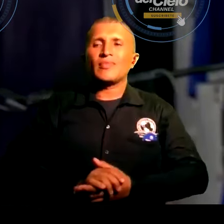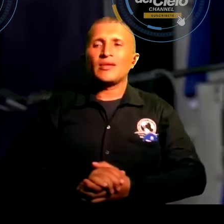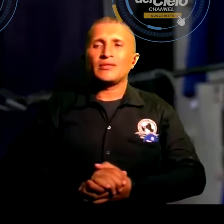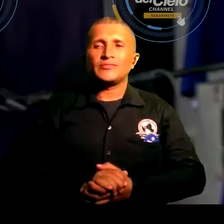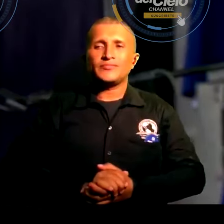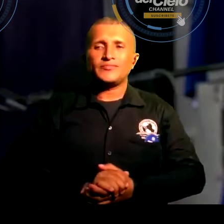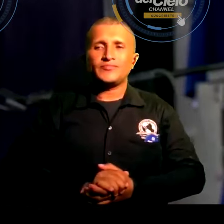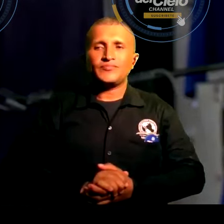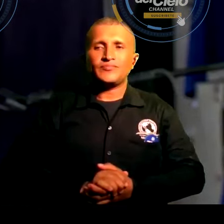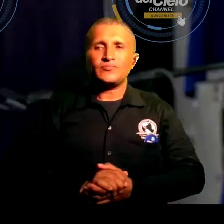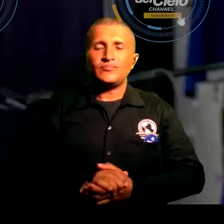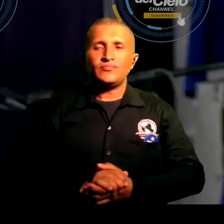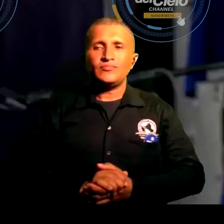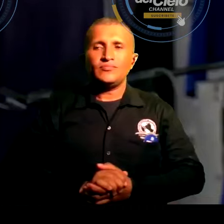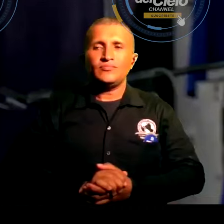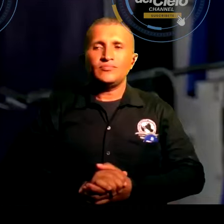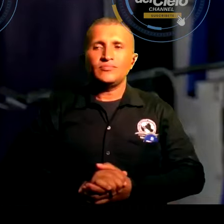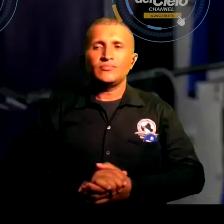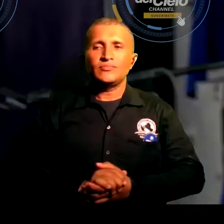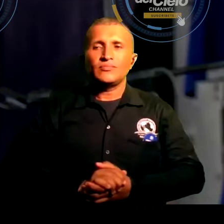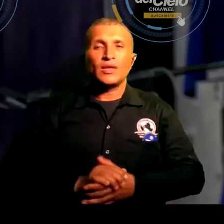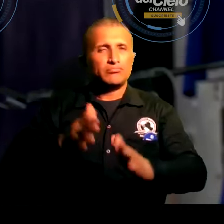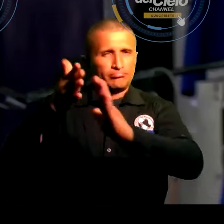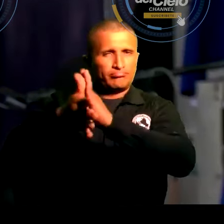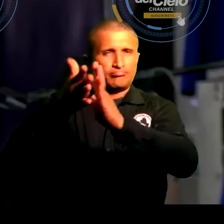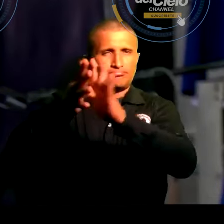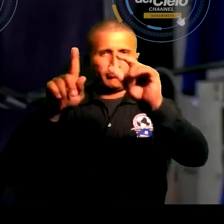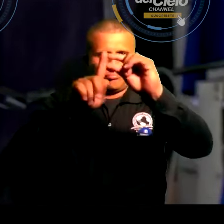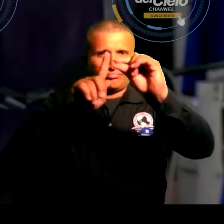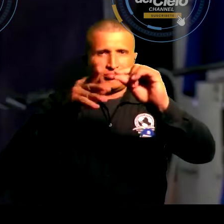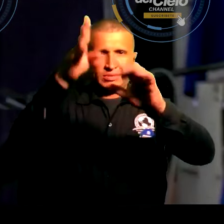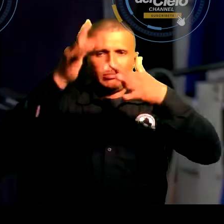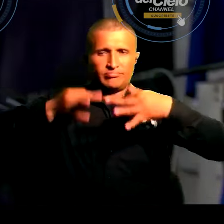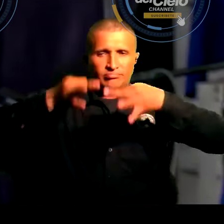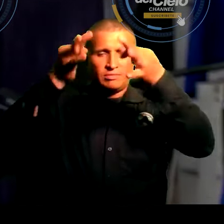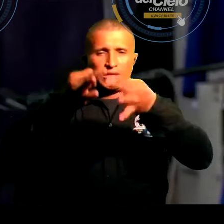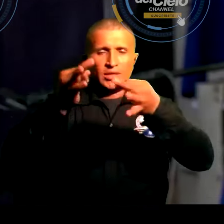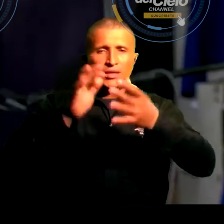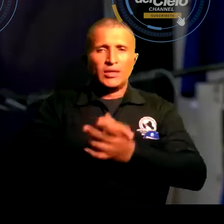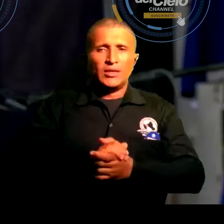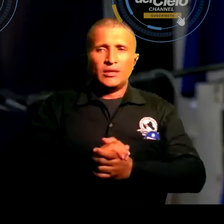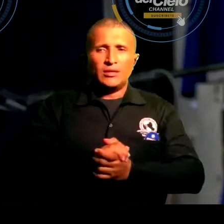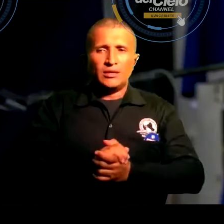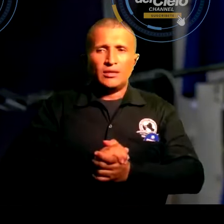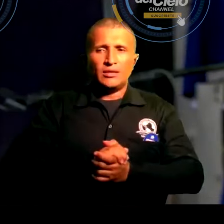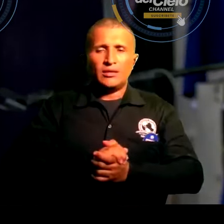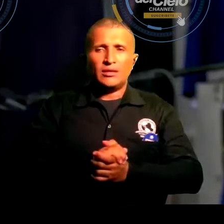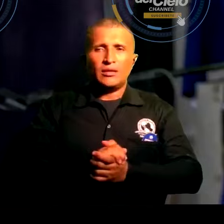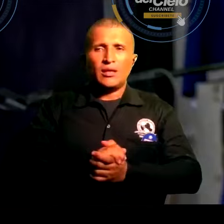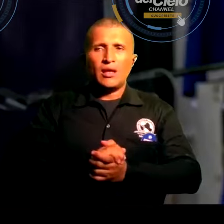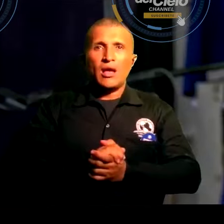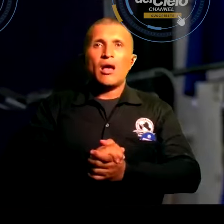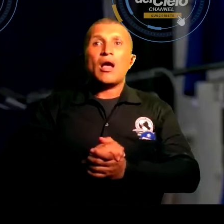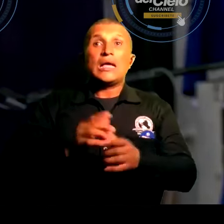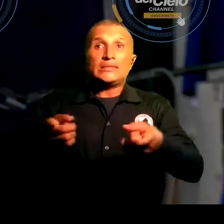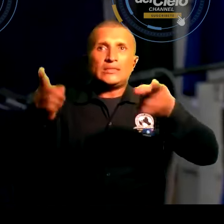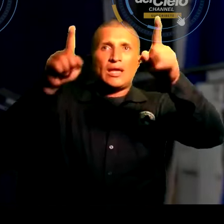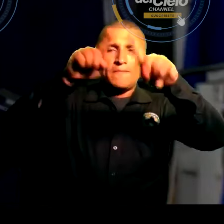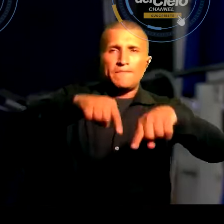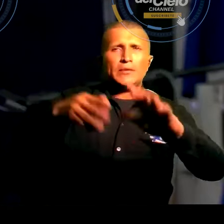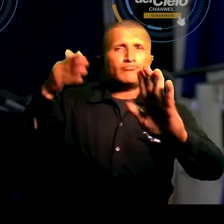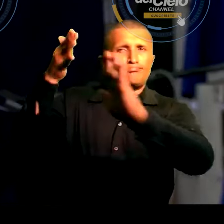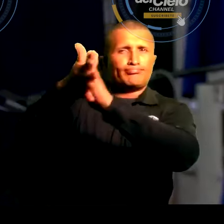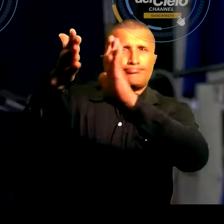Además, os declaro, hermanos, el evangelio que os he predicado, el cual